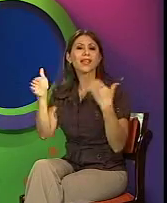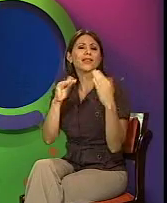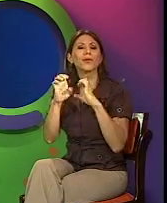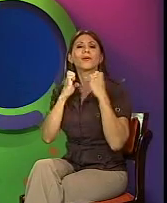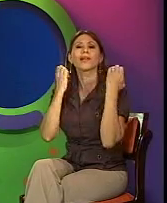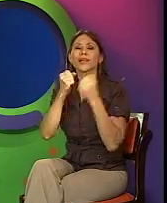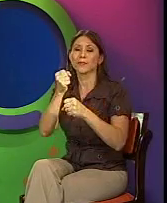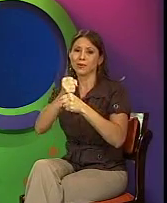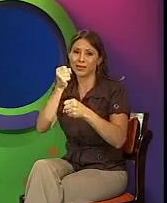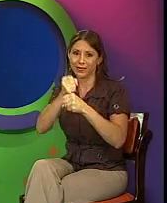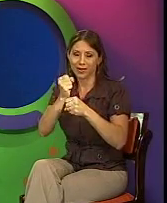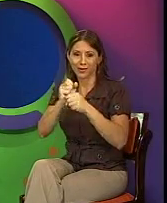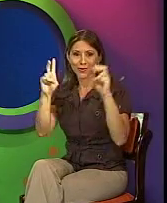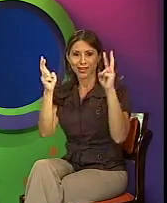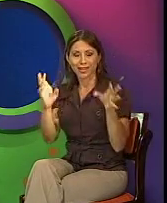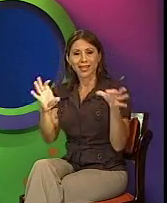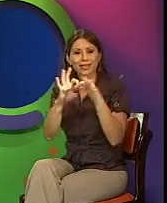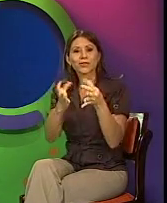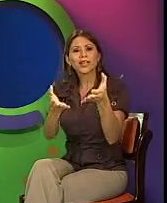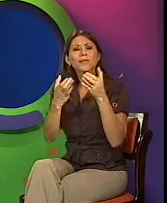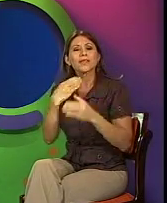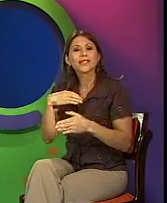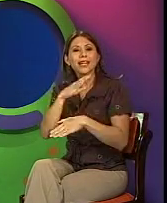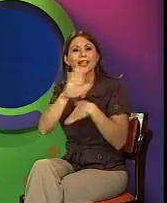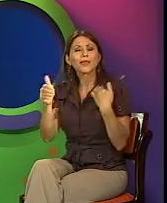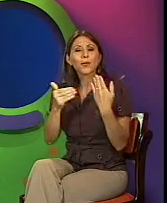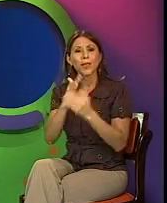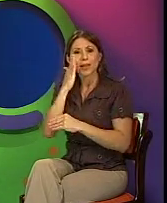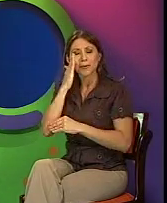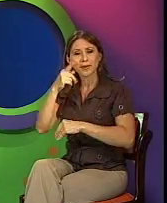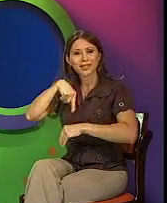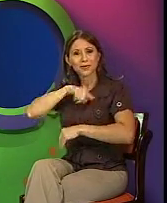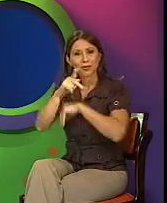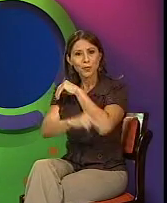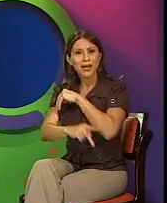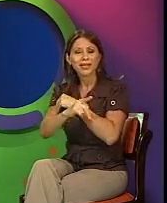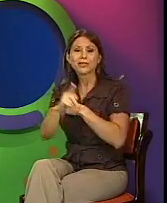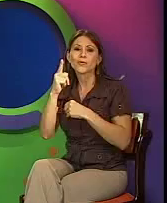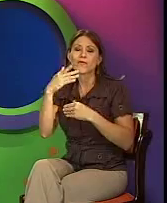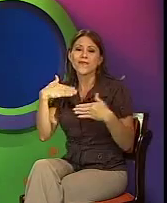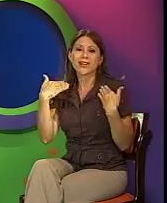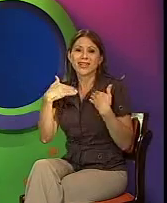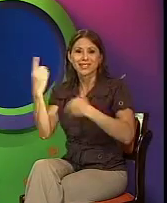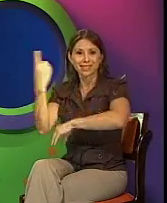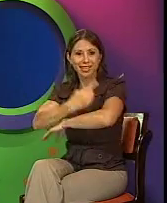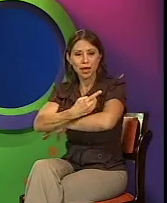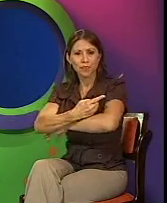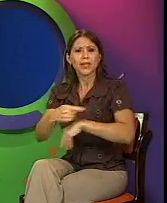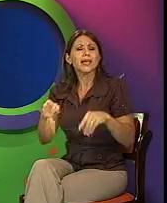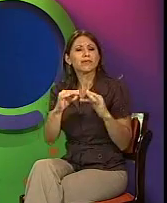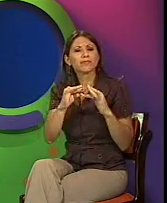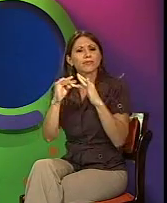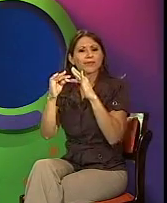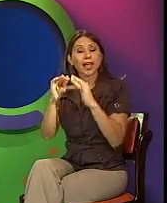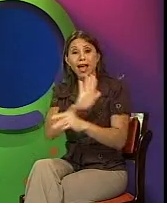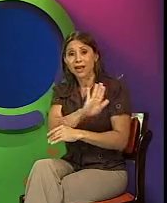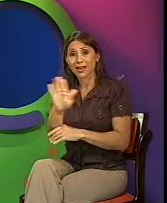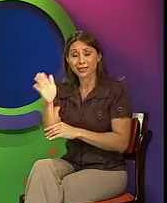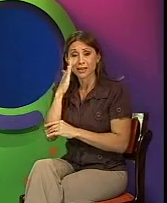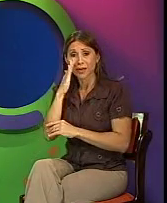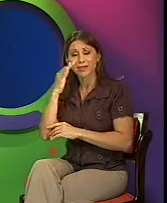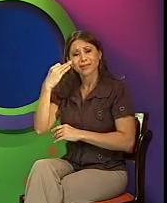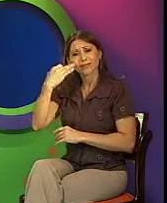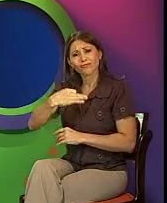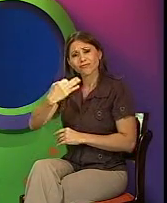de todo el equipo de producción de Nexos, queremos desearle a todas las mamás de nuestro país un muy feliz día y sobre todo a esas madres que